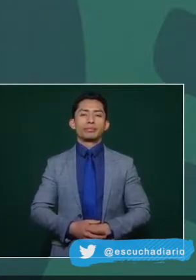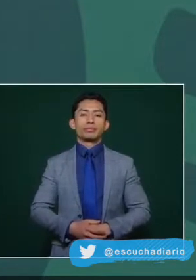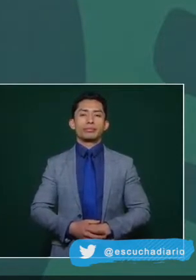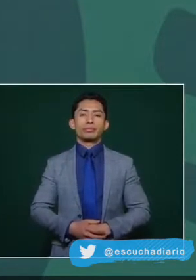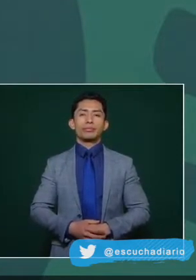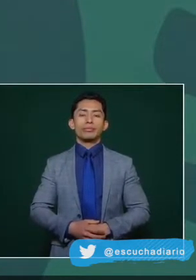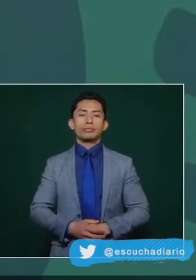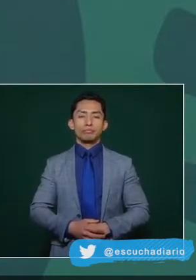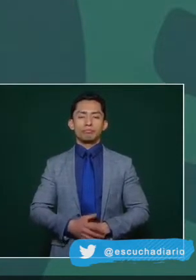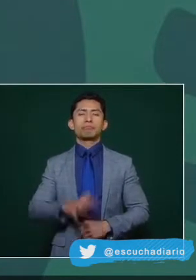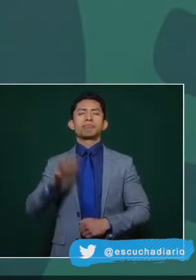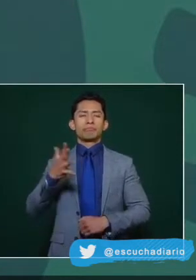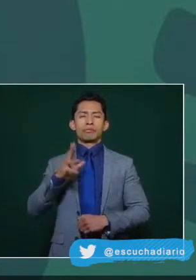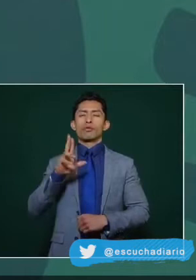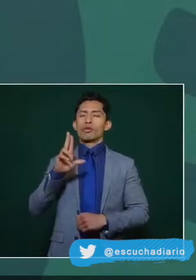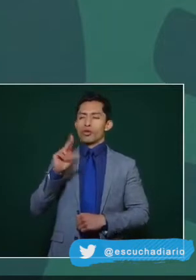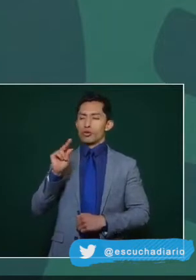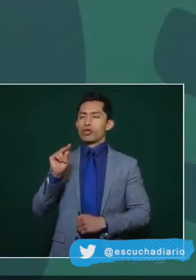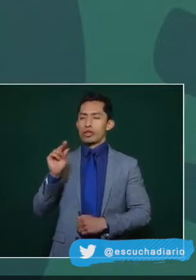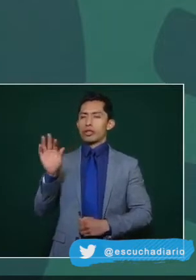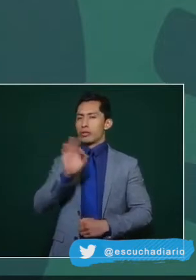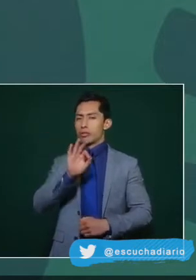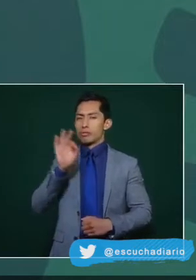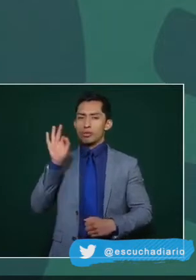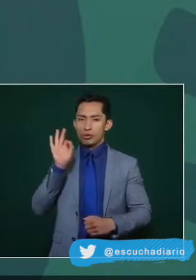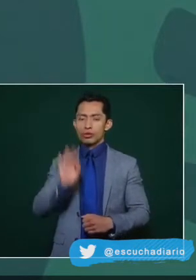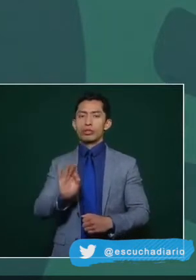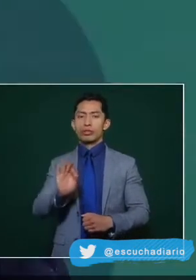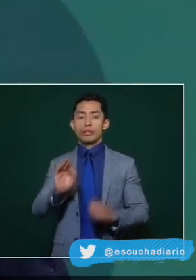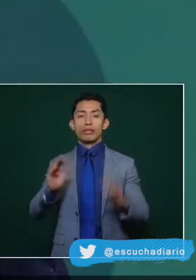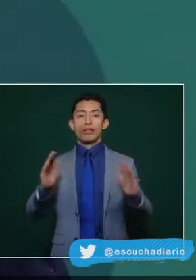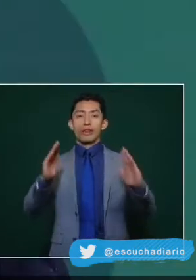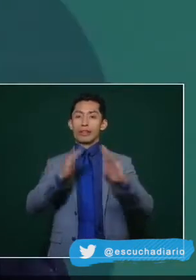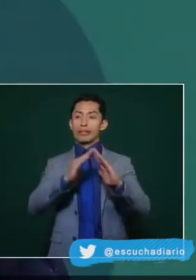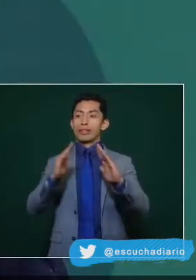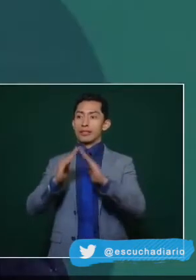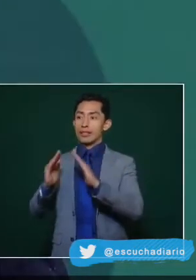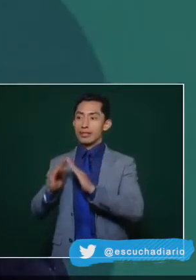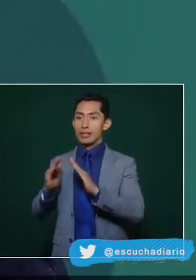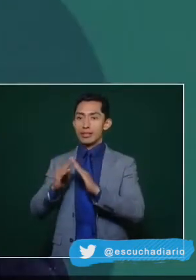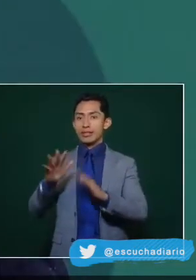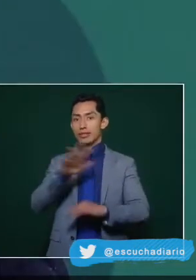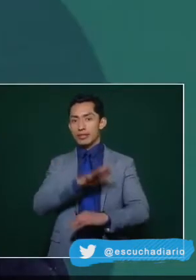y aún hay 11 personas más vinculadas y con orden de aprehensión.